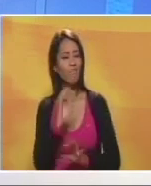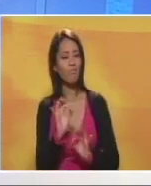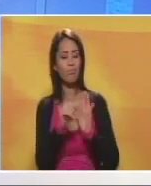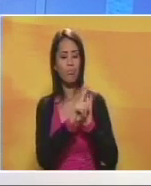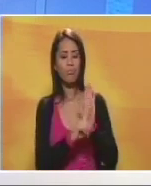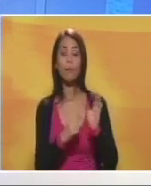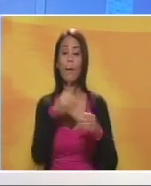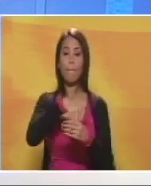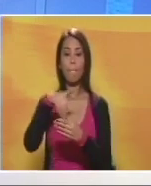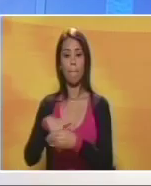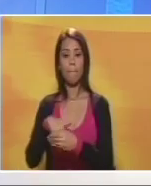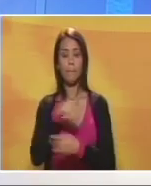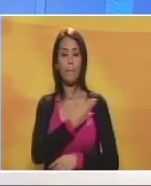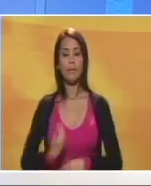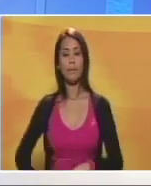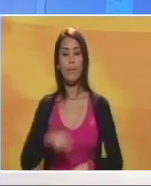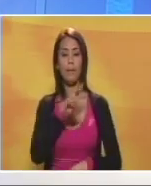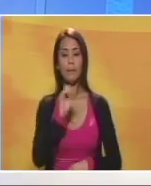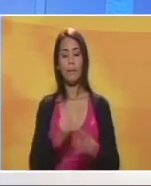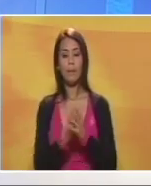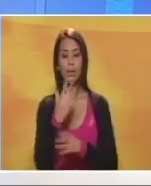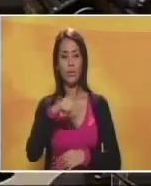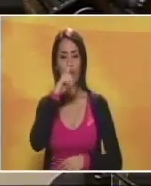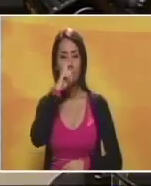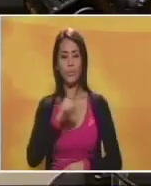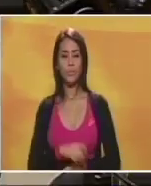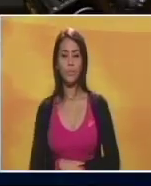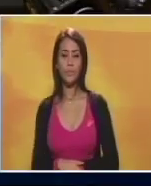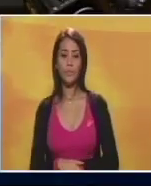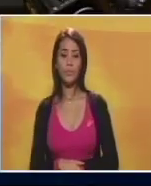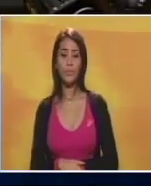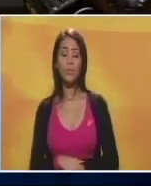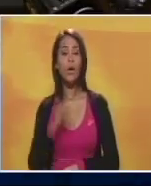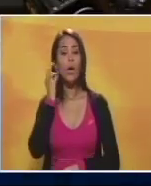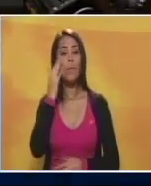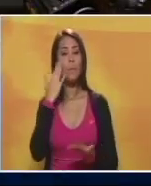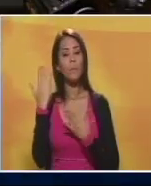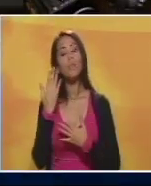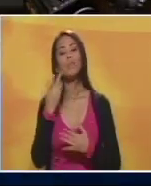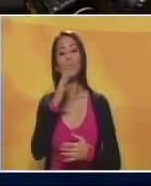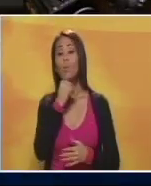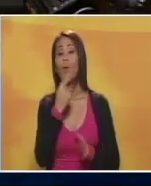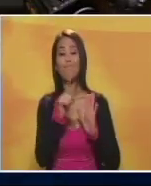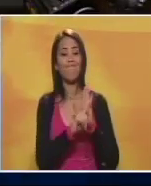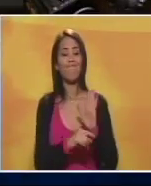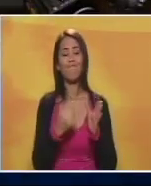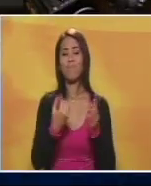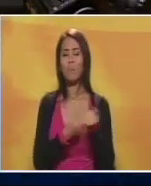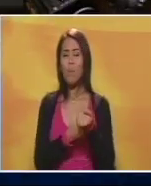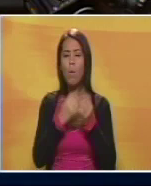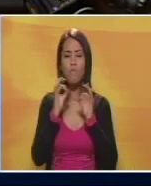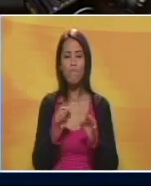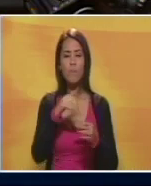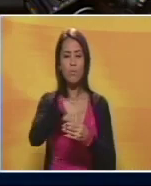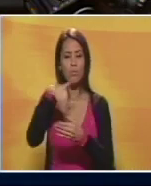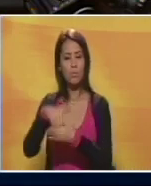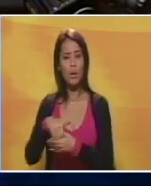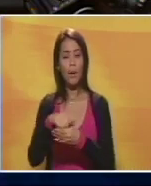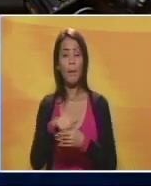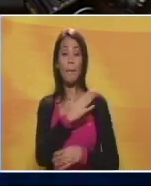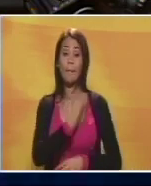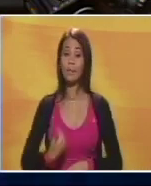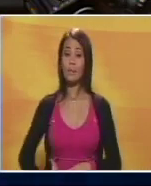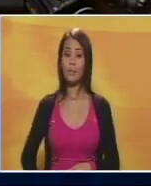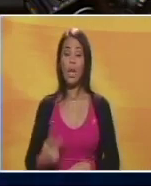para las presidenciales del 20 de mayo de este año. Solórzano explicó que no hay condiciones para las presidenciales y recalcó que el